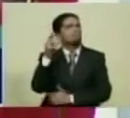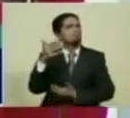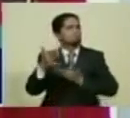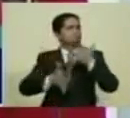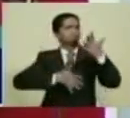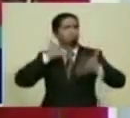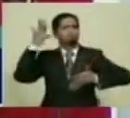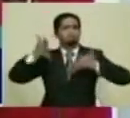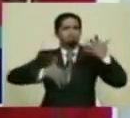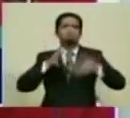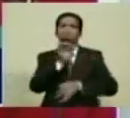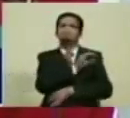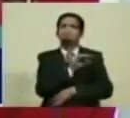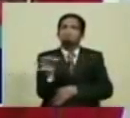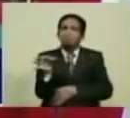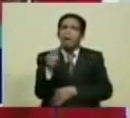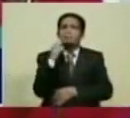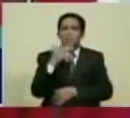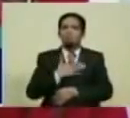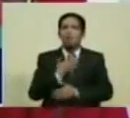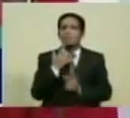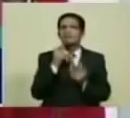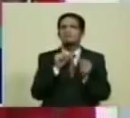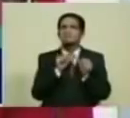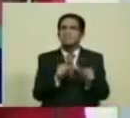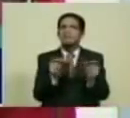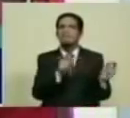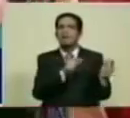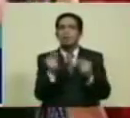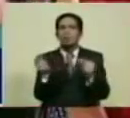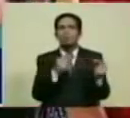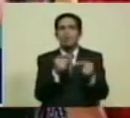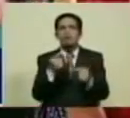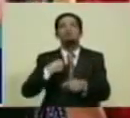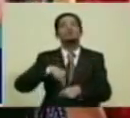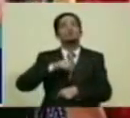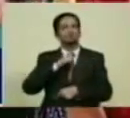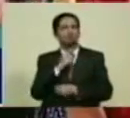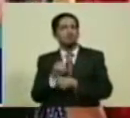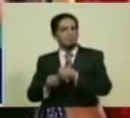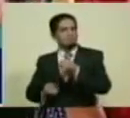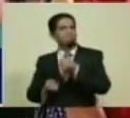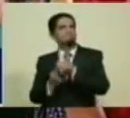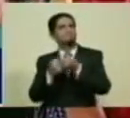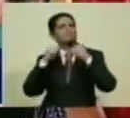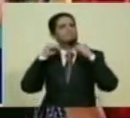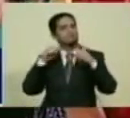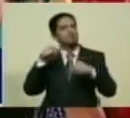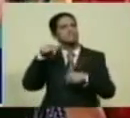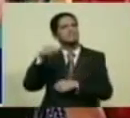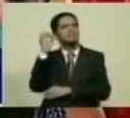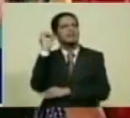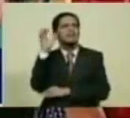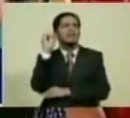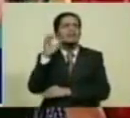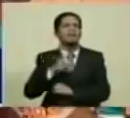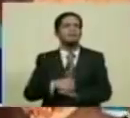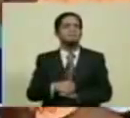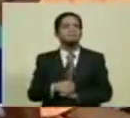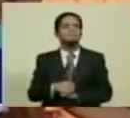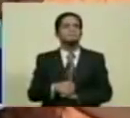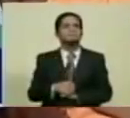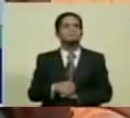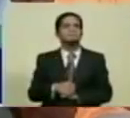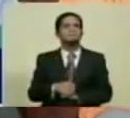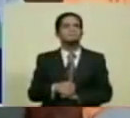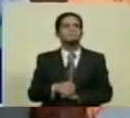grandes elementos para poder seguir discutiendo y que estamos reforzando, potenciando en esta plenaria, primer vicepresidente. Así